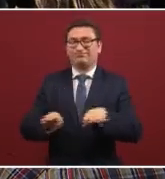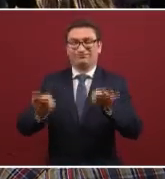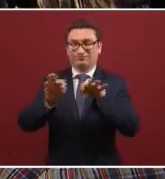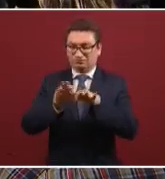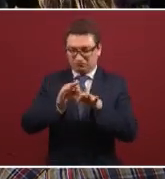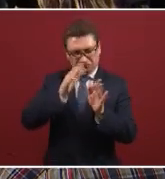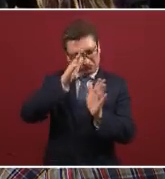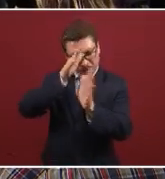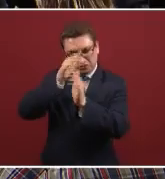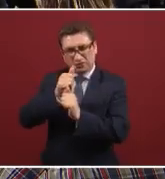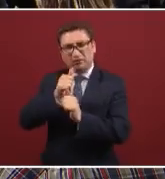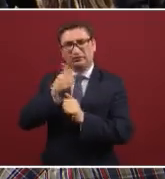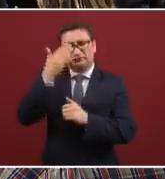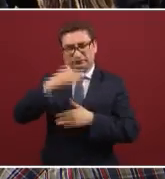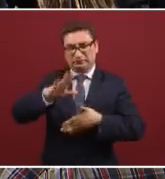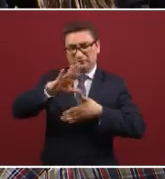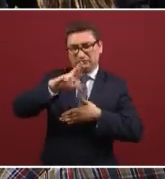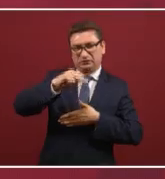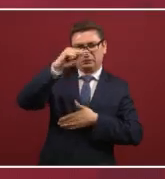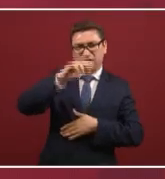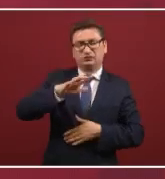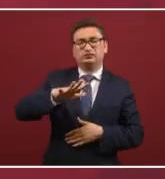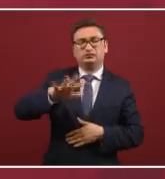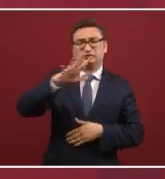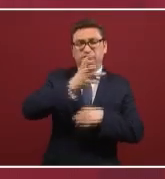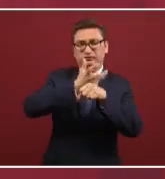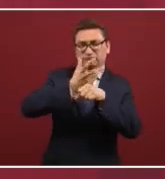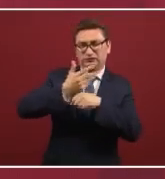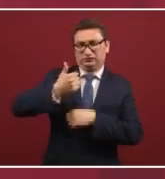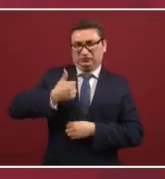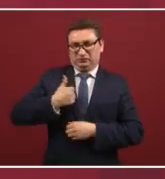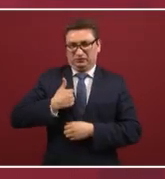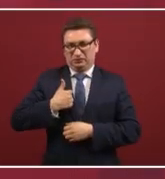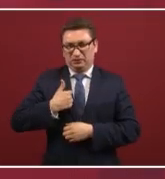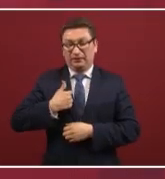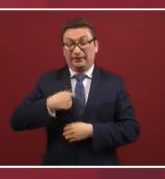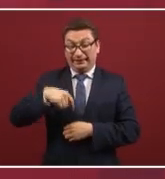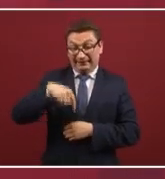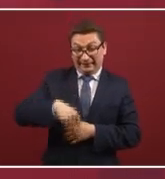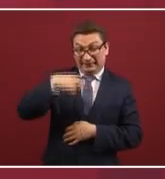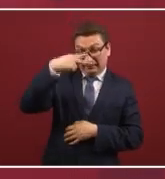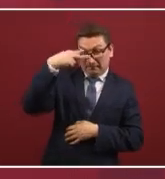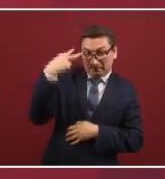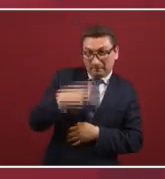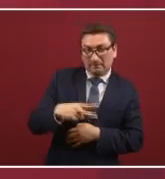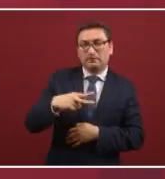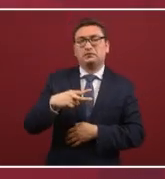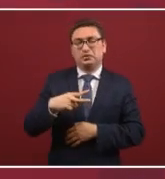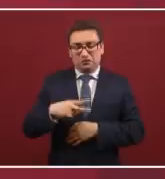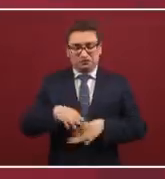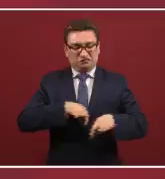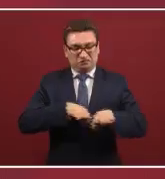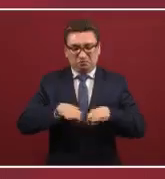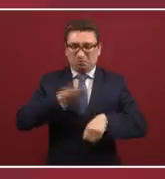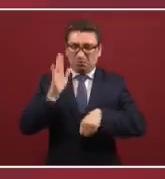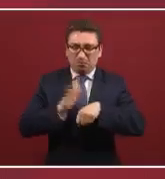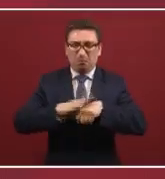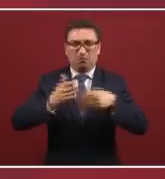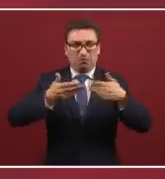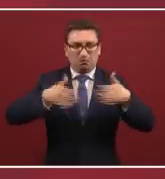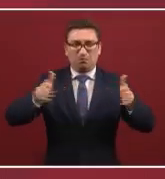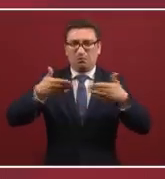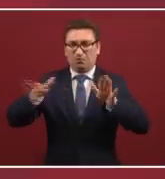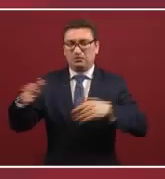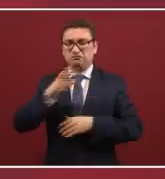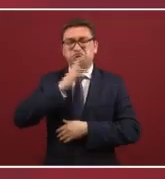comercial en América del Norte para garantizar que en México se creen más y mejores empleos, que se beneficie